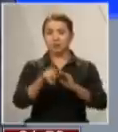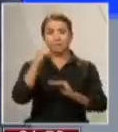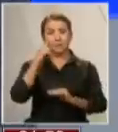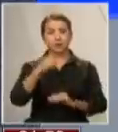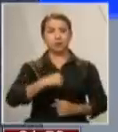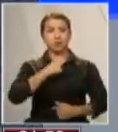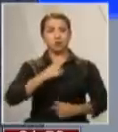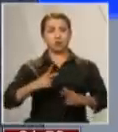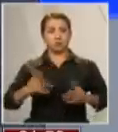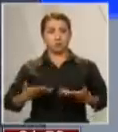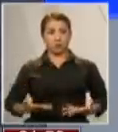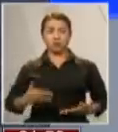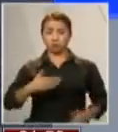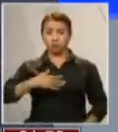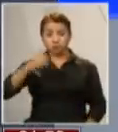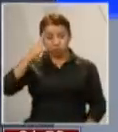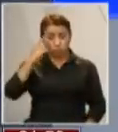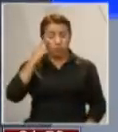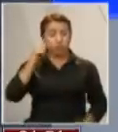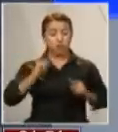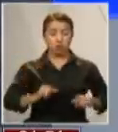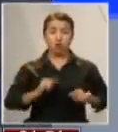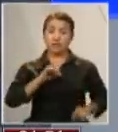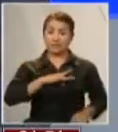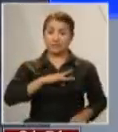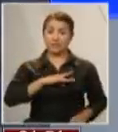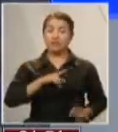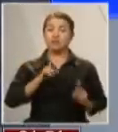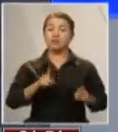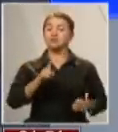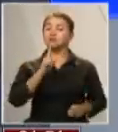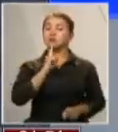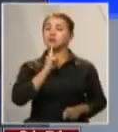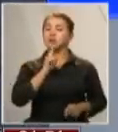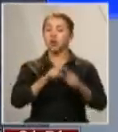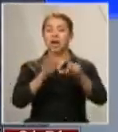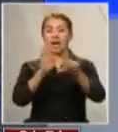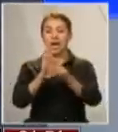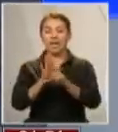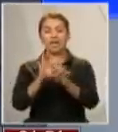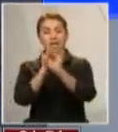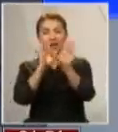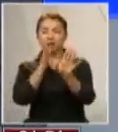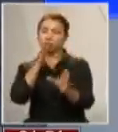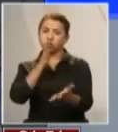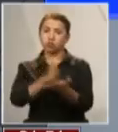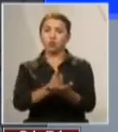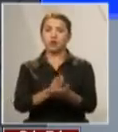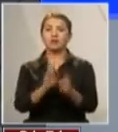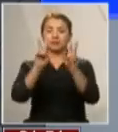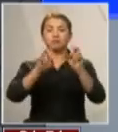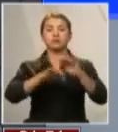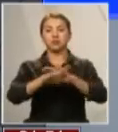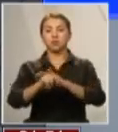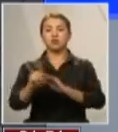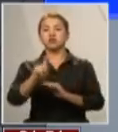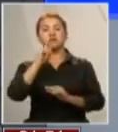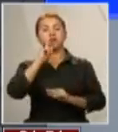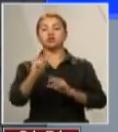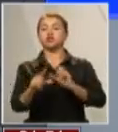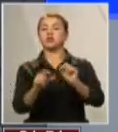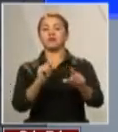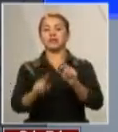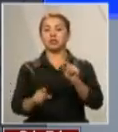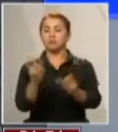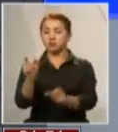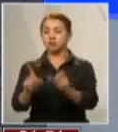corbata? Yo creo que hoy día en Chile tenemos que tener leyes claras y duras en materia de delincuencia. Yo no estoy defendiendo a